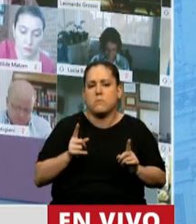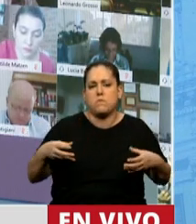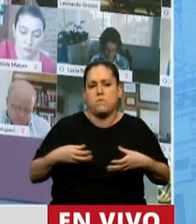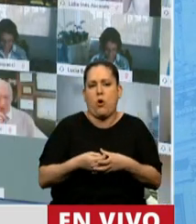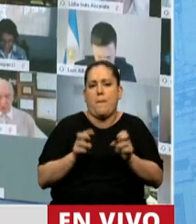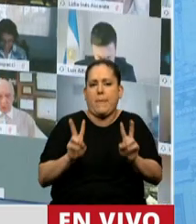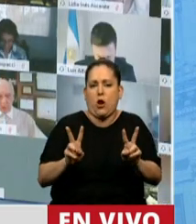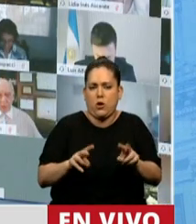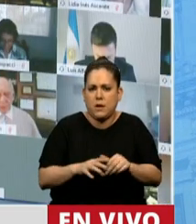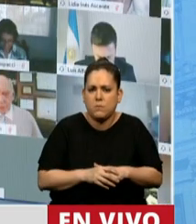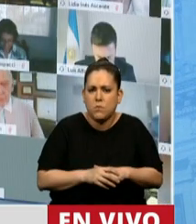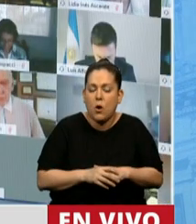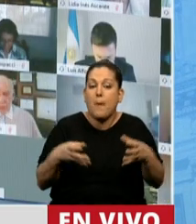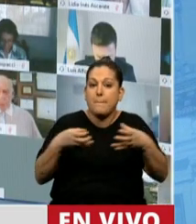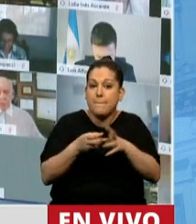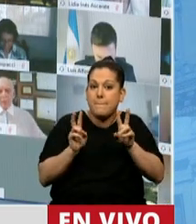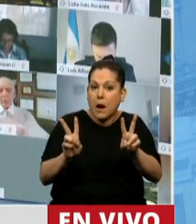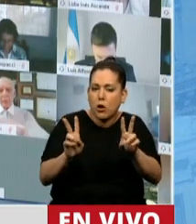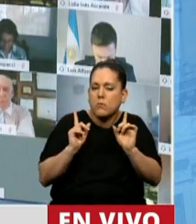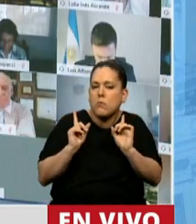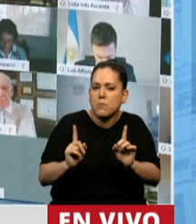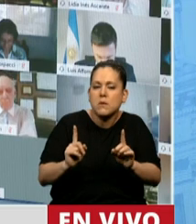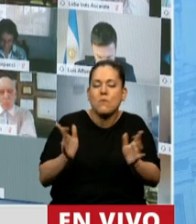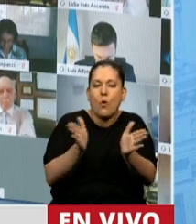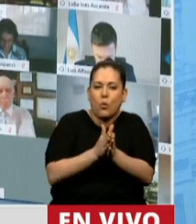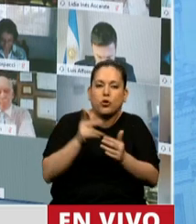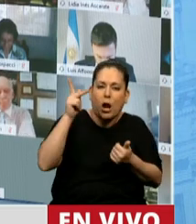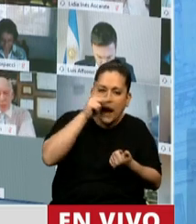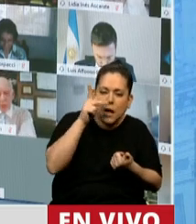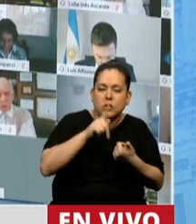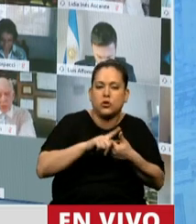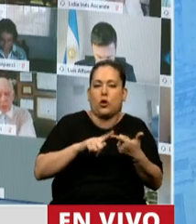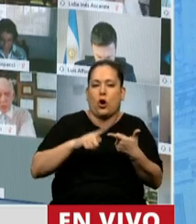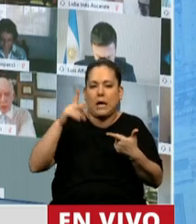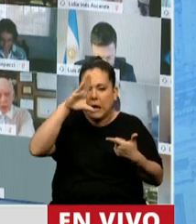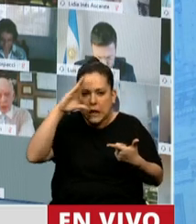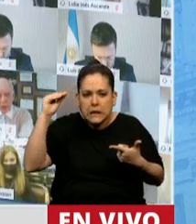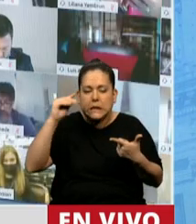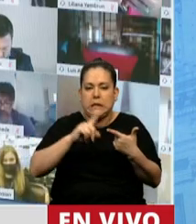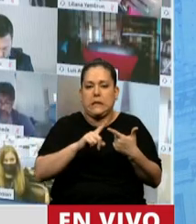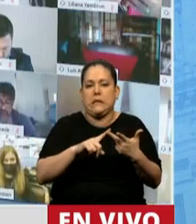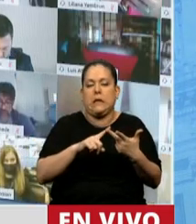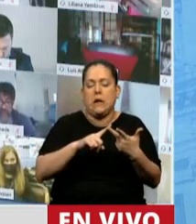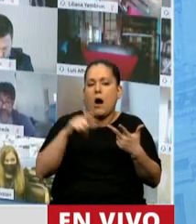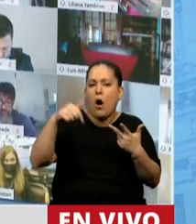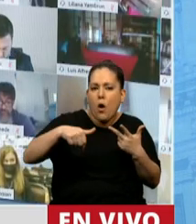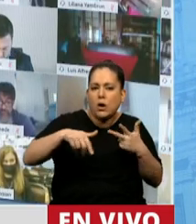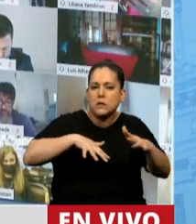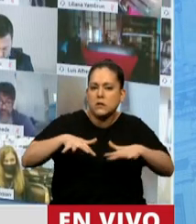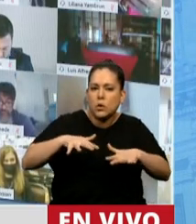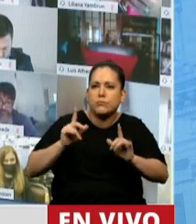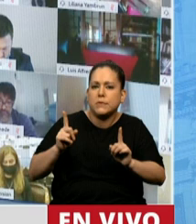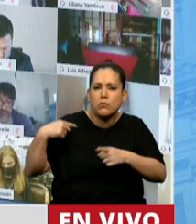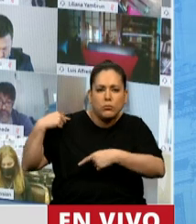el paradigma que desarrollamos En definitiva conor con crisa ese paradigma que hoy estamos reconstruyendo